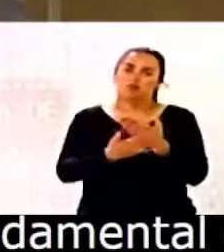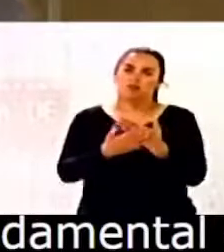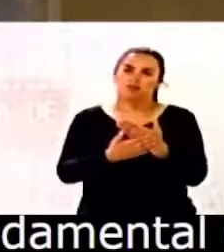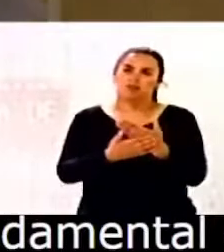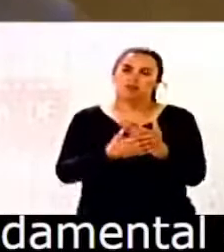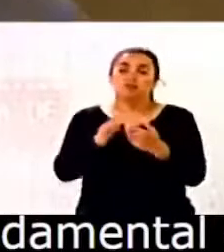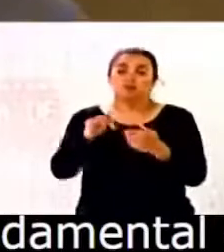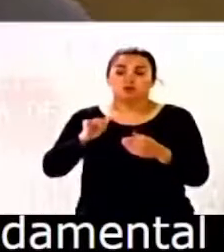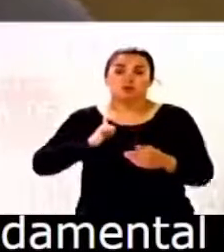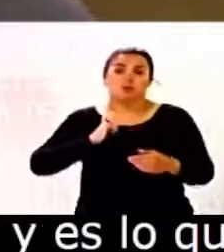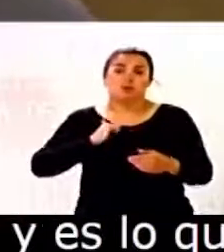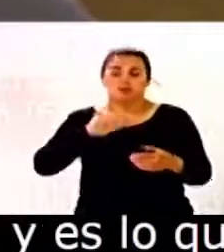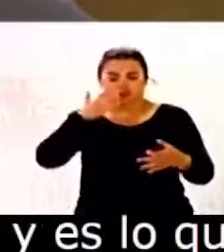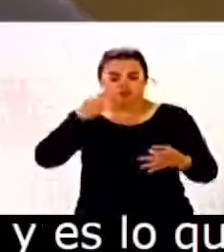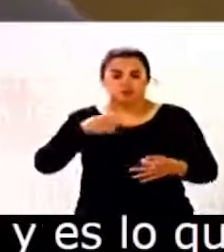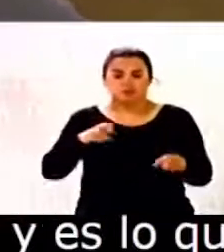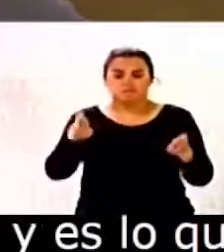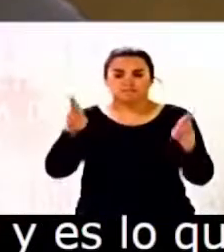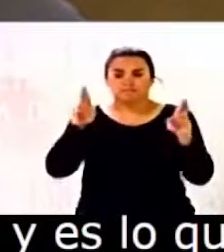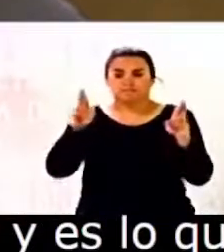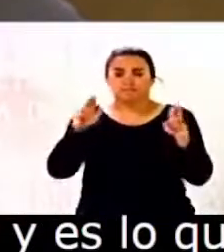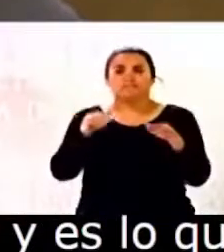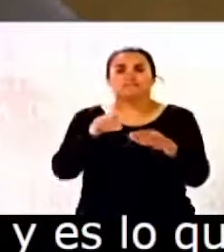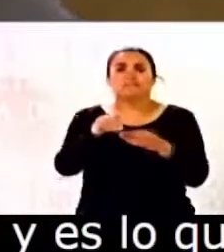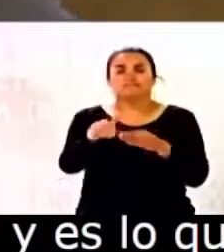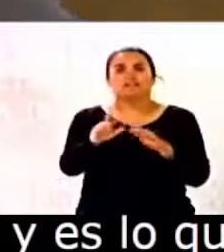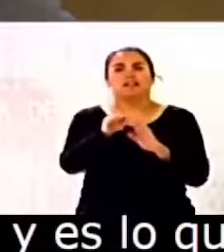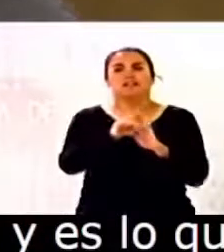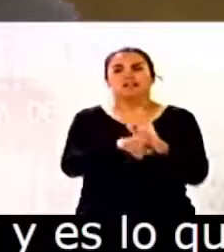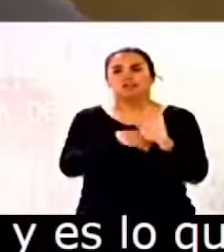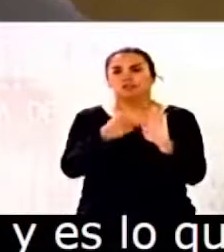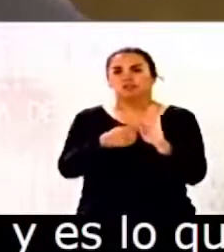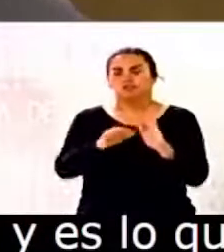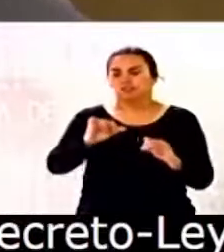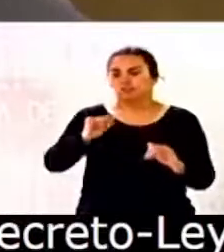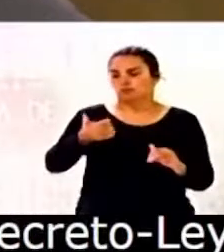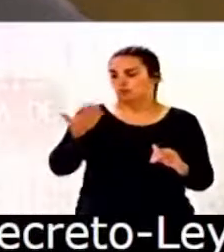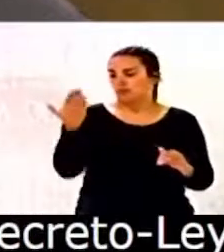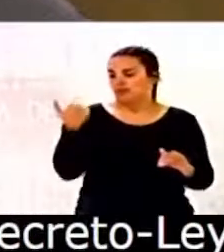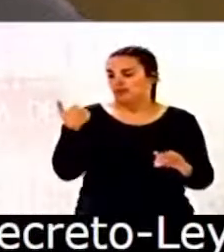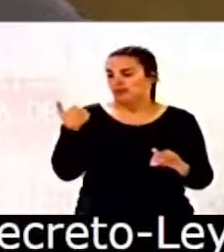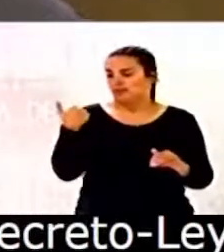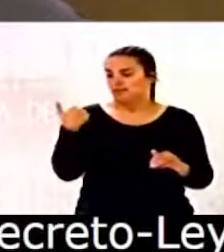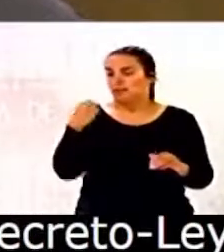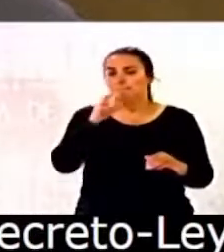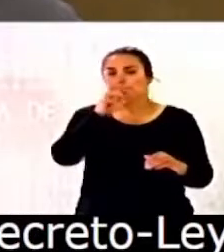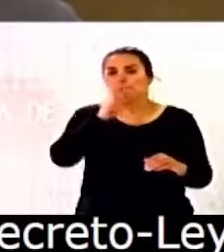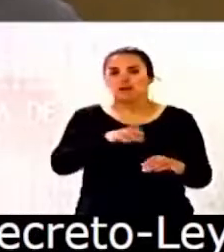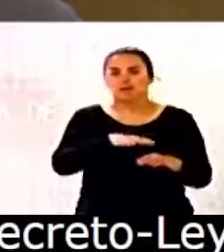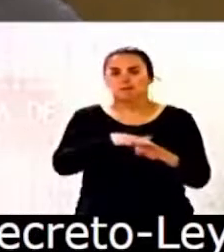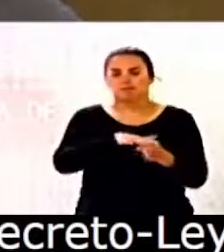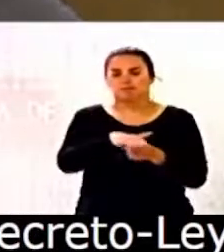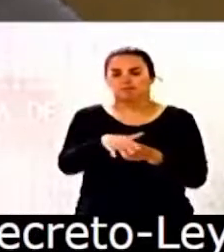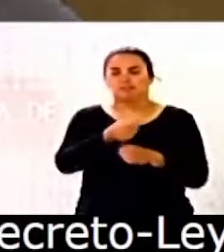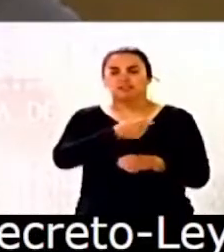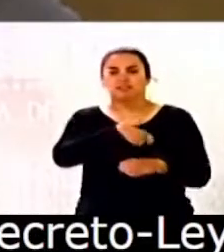aquí aprovecho de verdad y yo espero que este decreto ley que se aprobó ayer sirva para que en